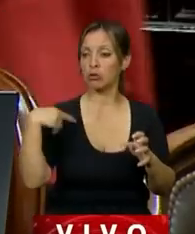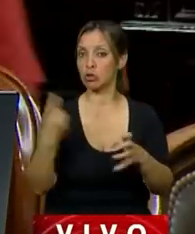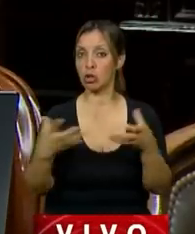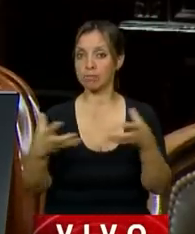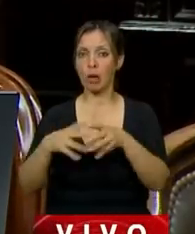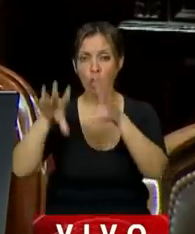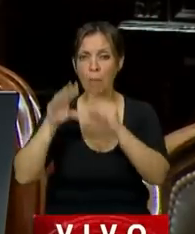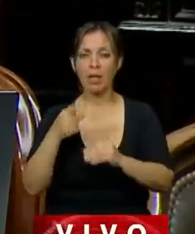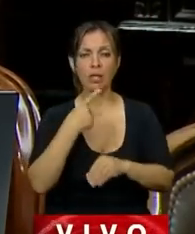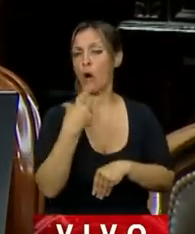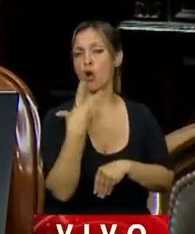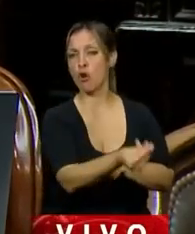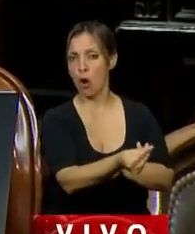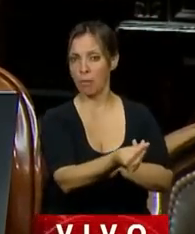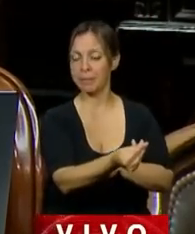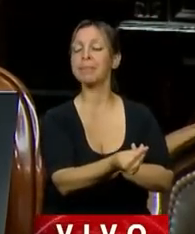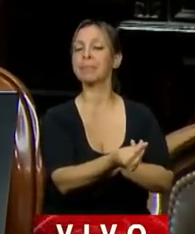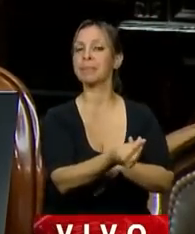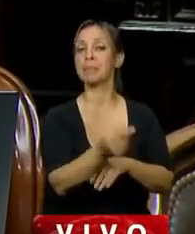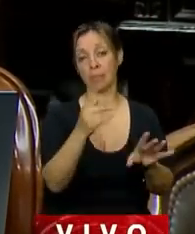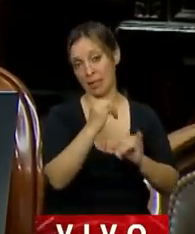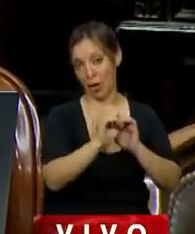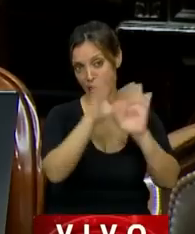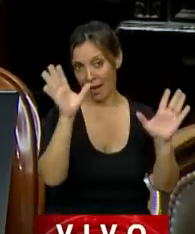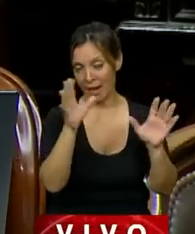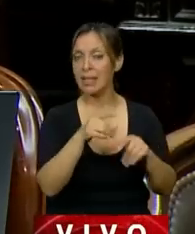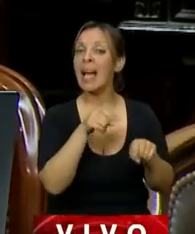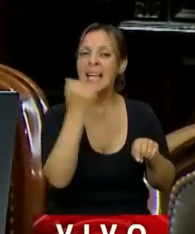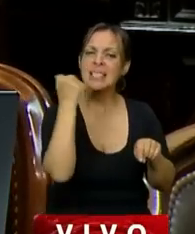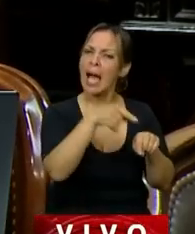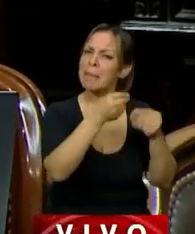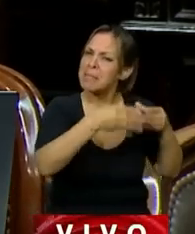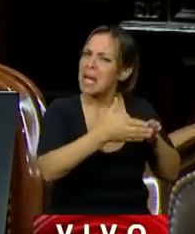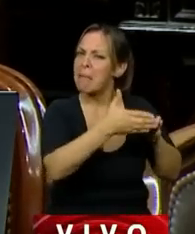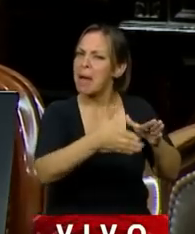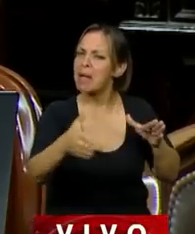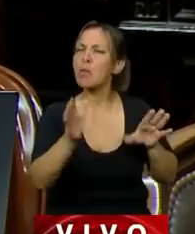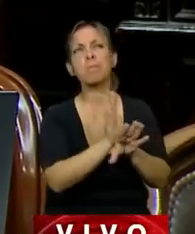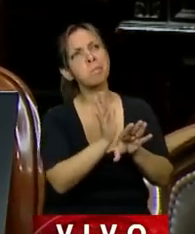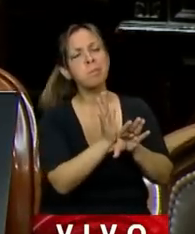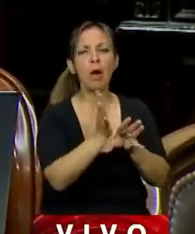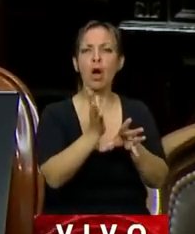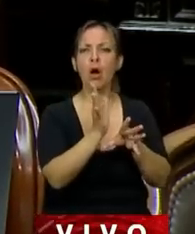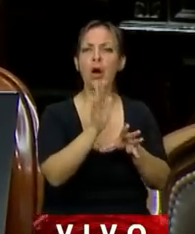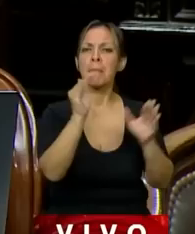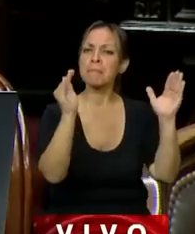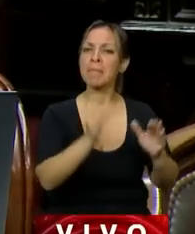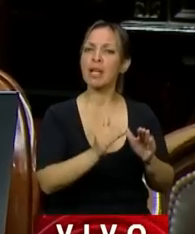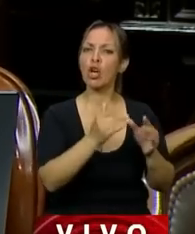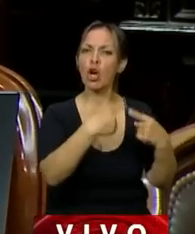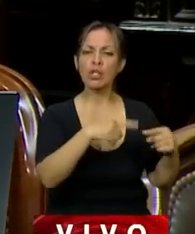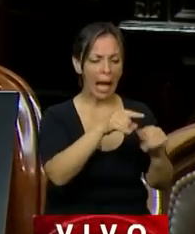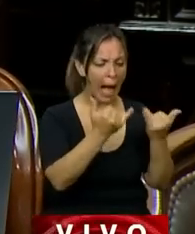coalición cívica votó en contra del presupuesto, para que quede claro. Ahí ya había, en menor medida, cosas que encontramos en